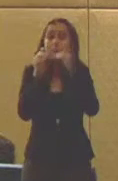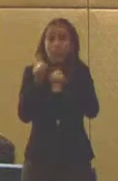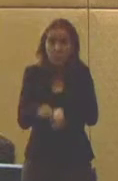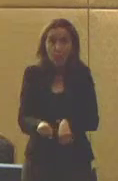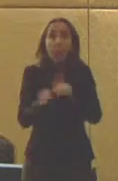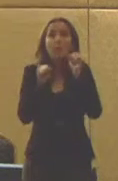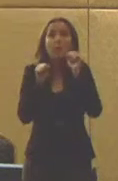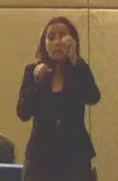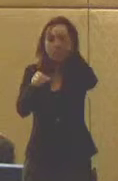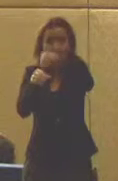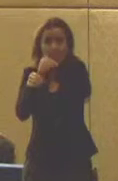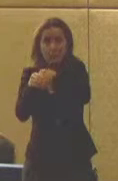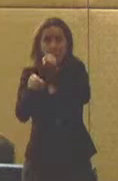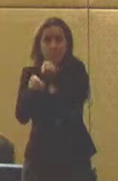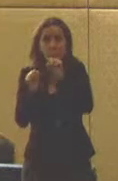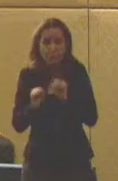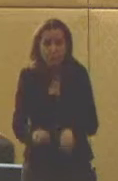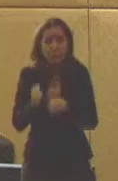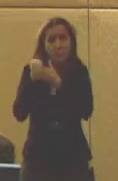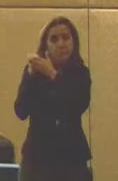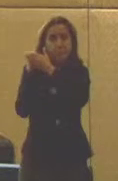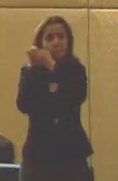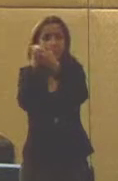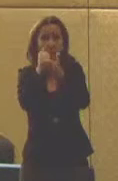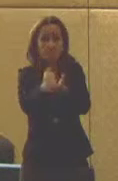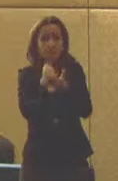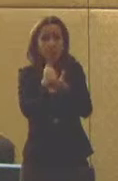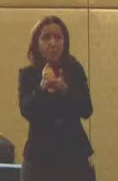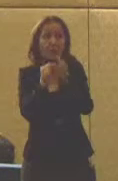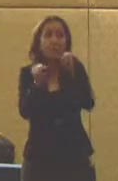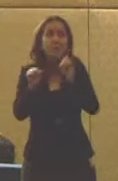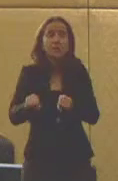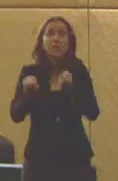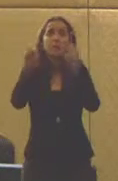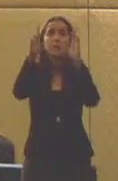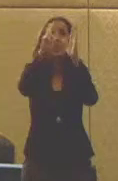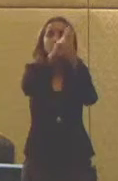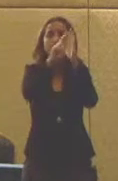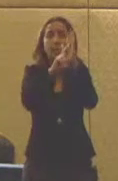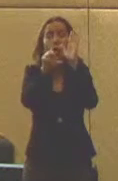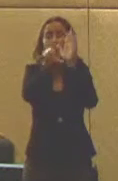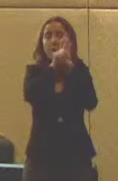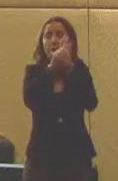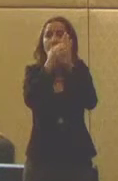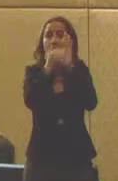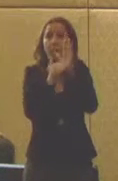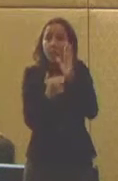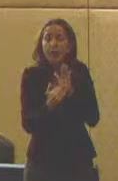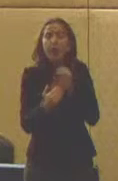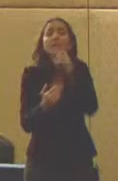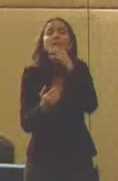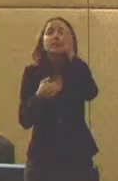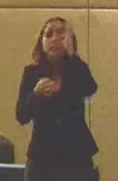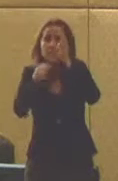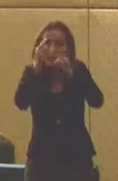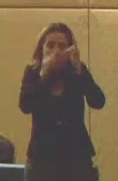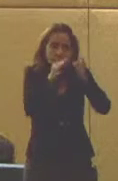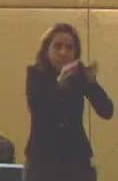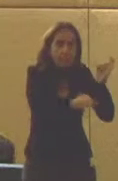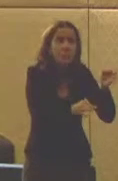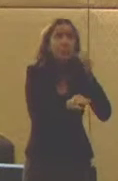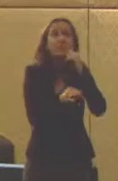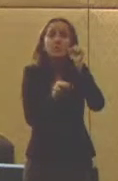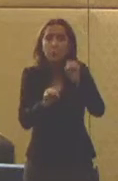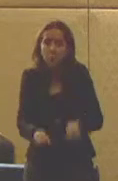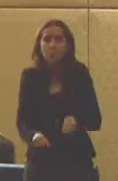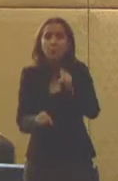hacerlo. Básicamente, condiciones de tipo normativo, si existe la normatividad, o condiciones de tipo presupuestario, si tiene una estructura